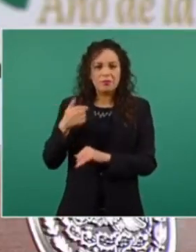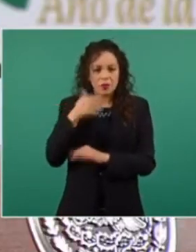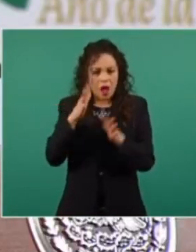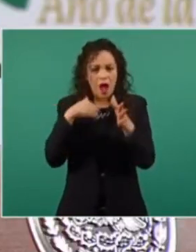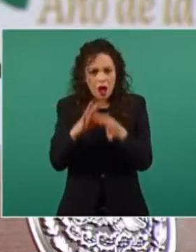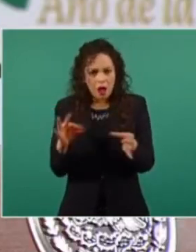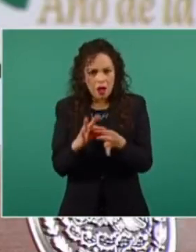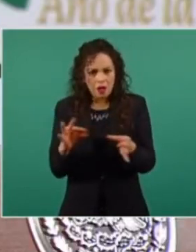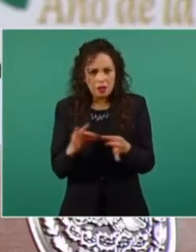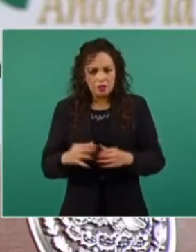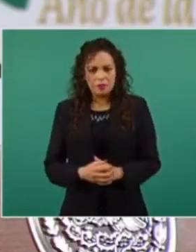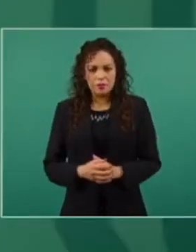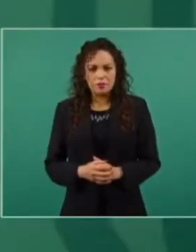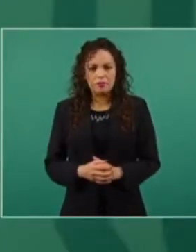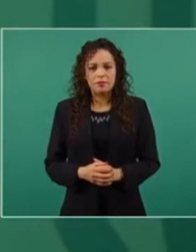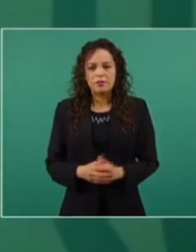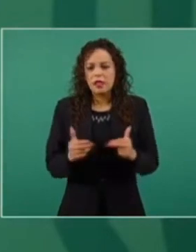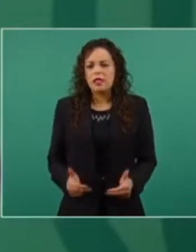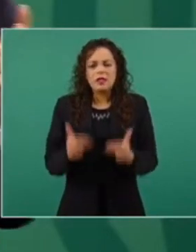el gran negocio era